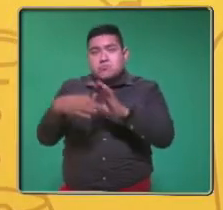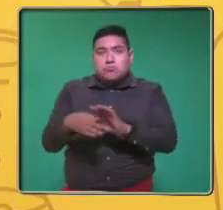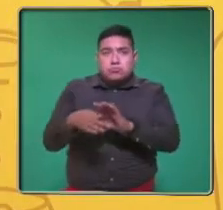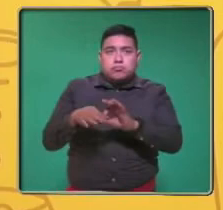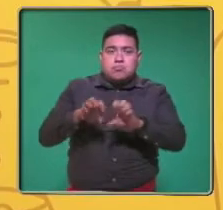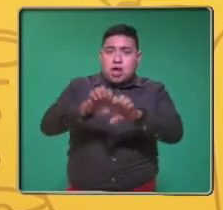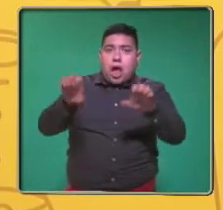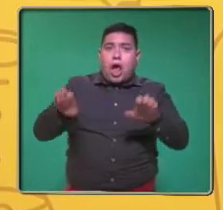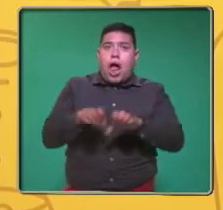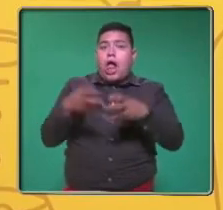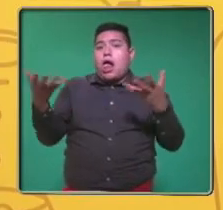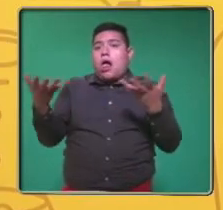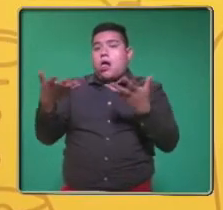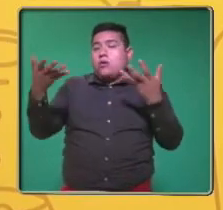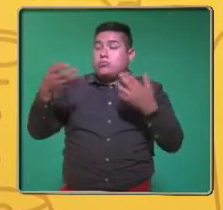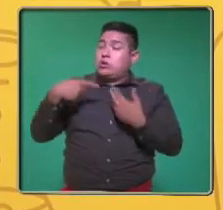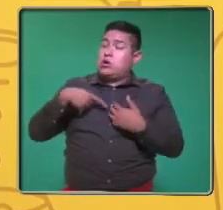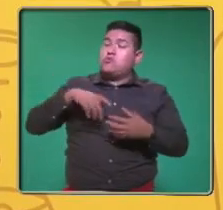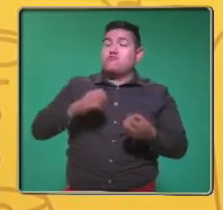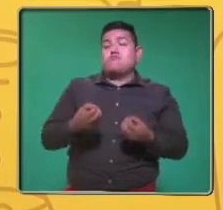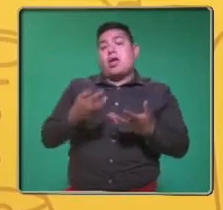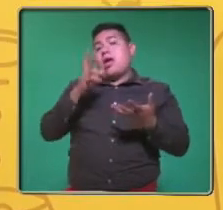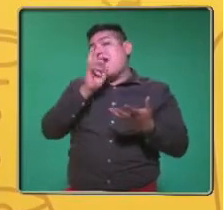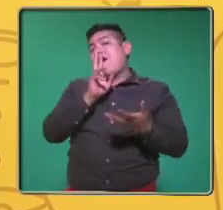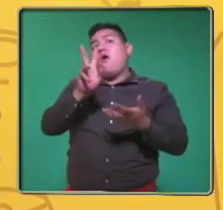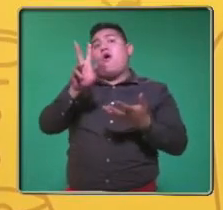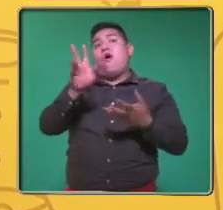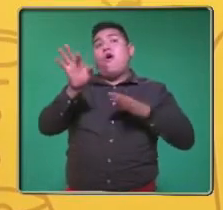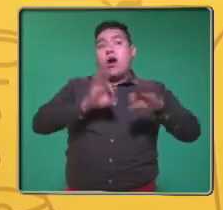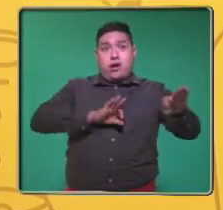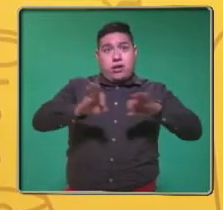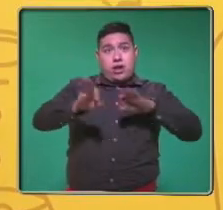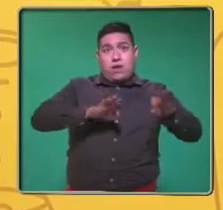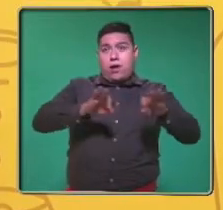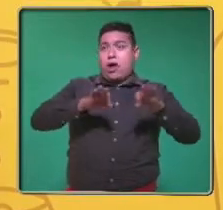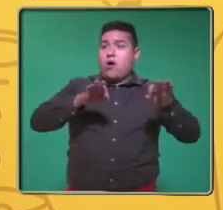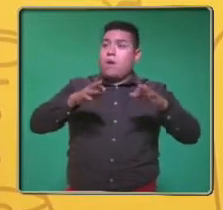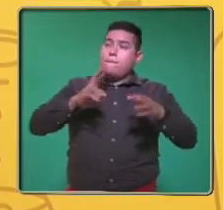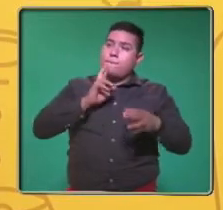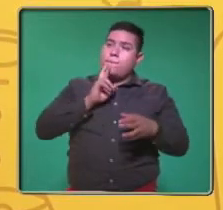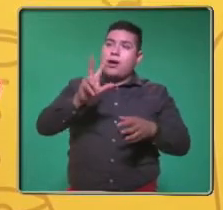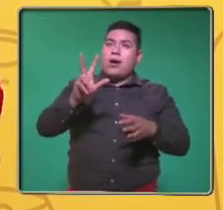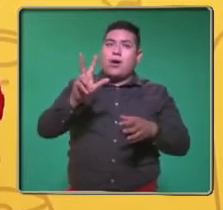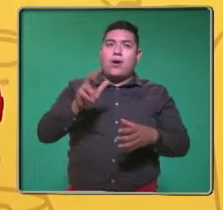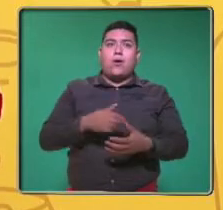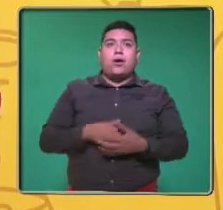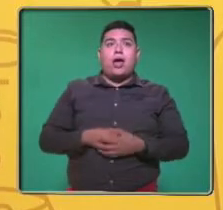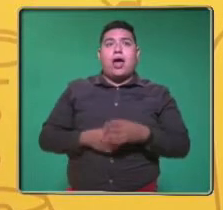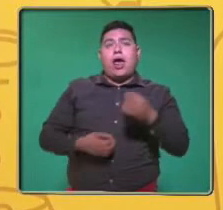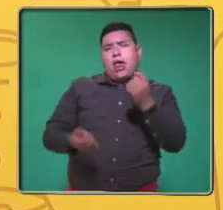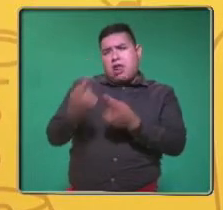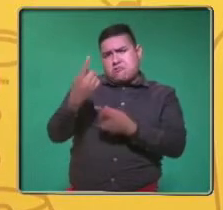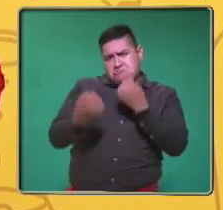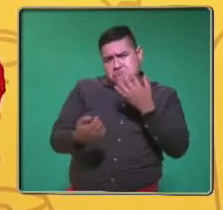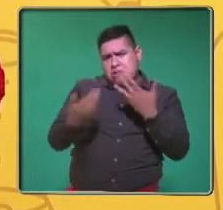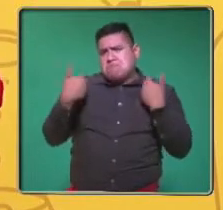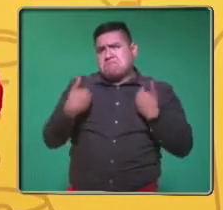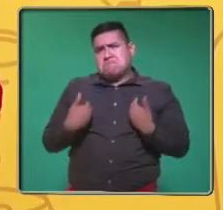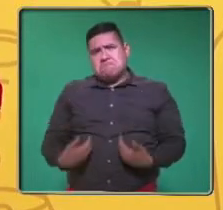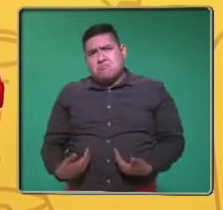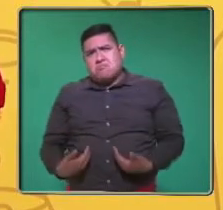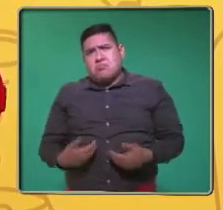más funcional, nos va muchísimo mejor y nuestro trabajo va fluyendo. Bueno, hay algunas actitudes, hay